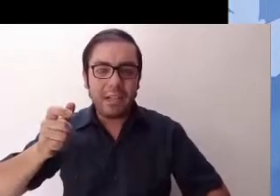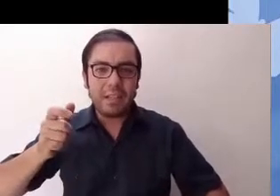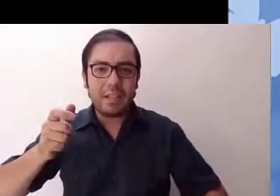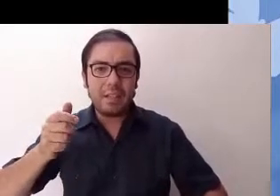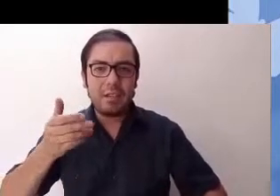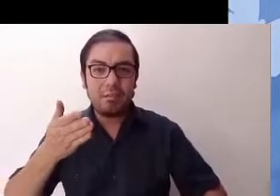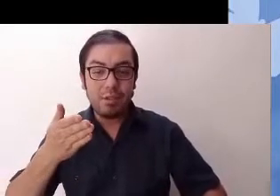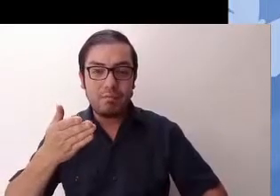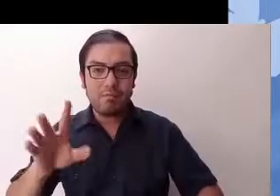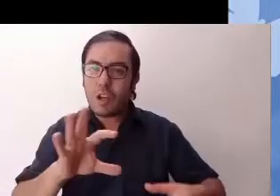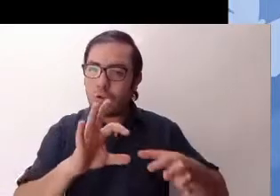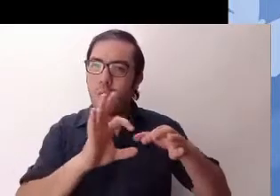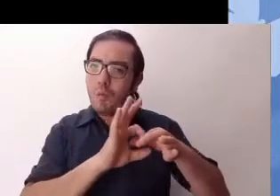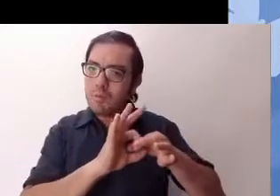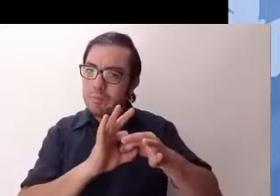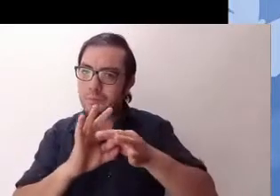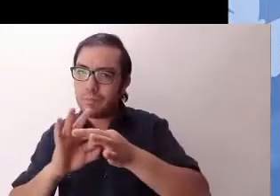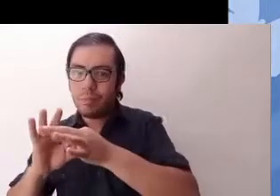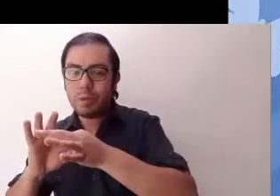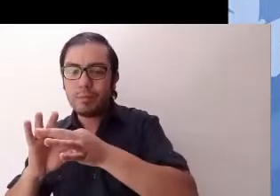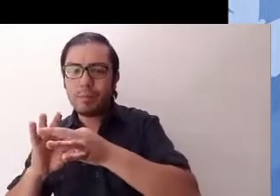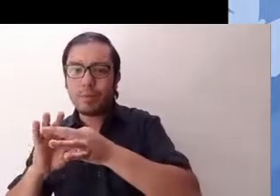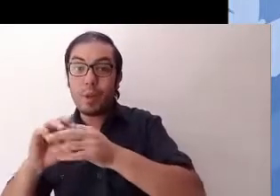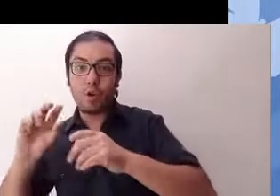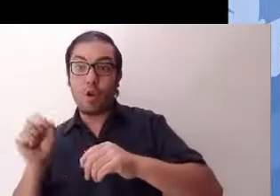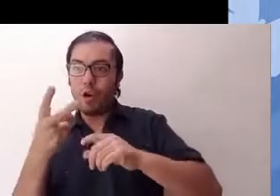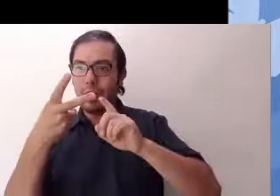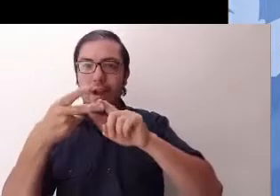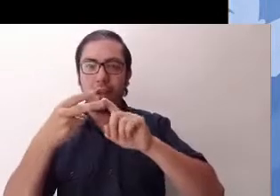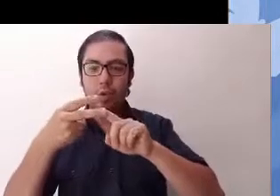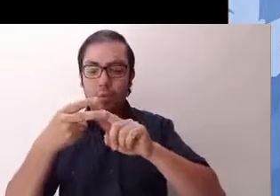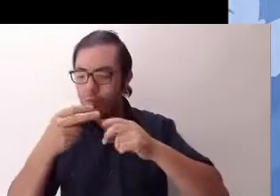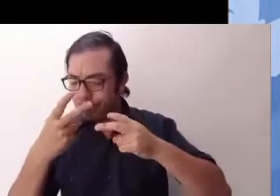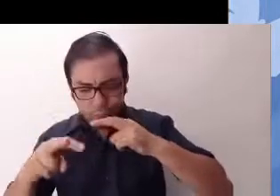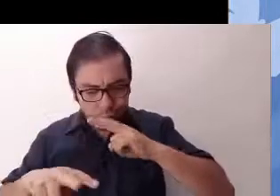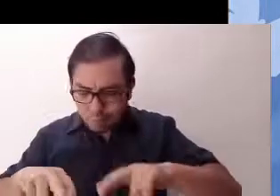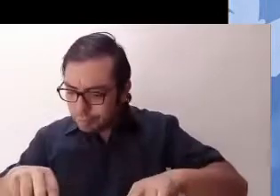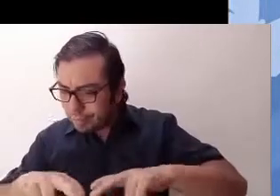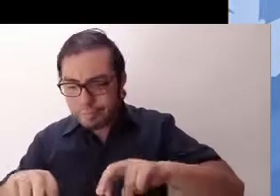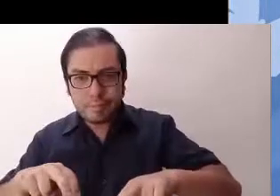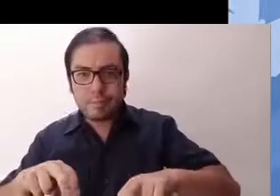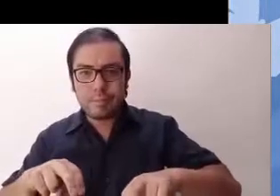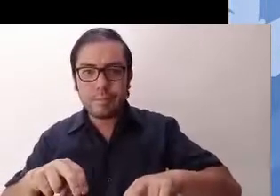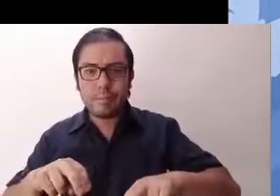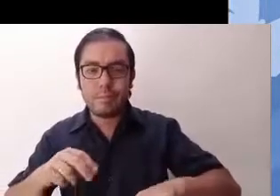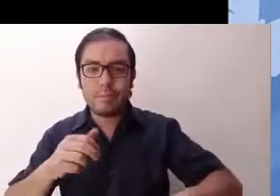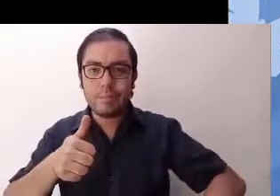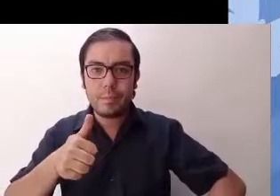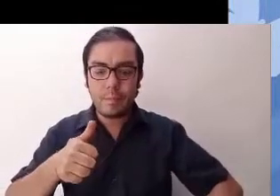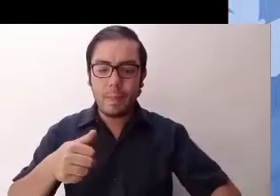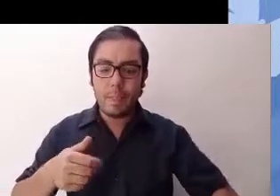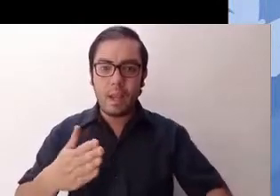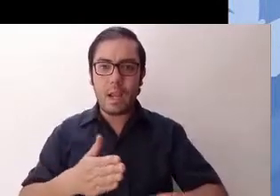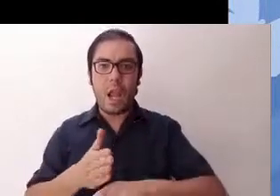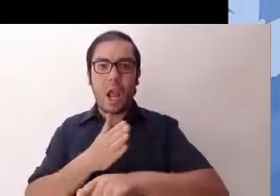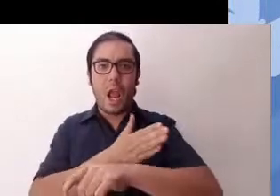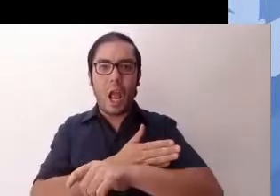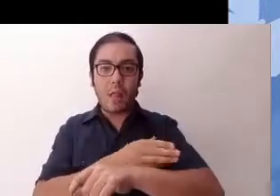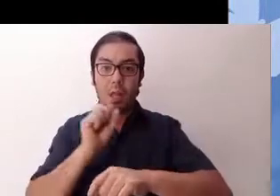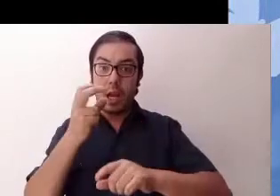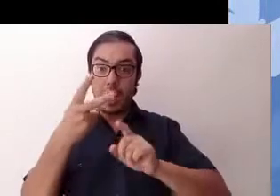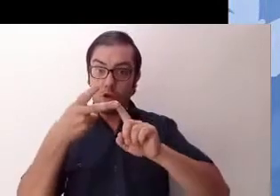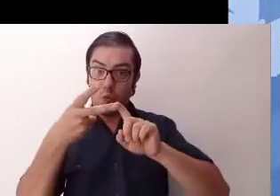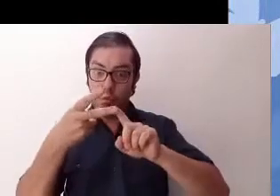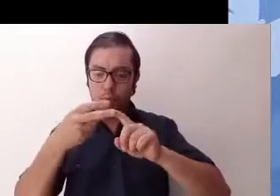muy ligado con nuestro segundo accionar, que es el examinar, ¿no es cierto? Nosotros